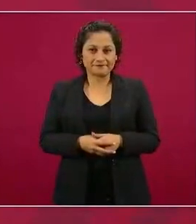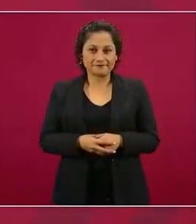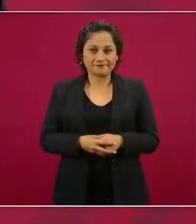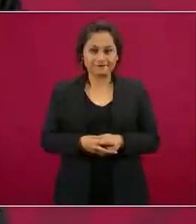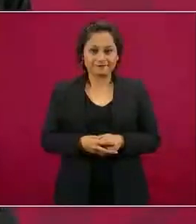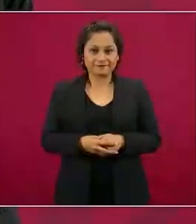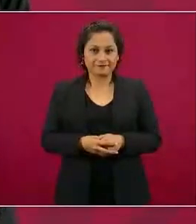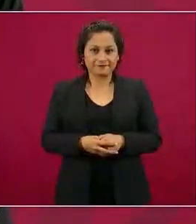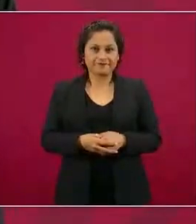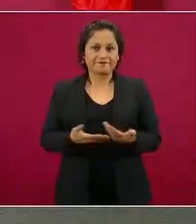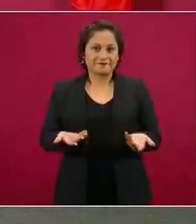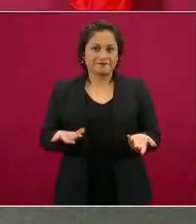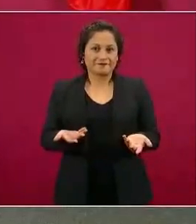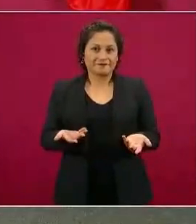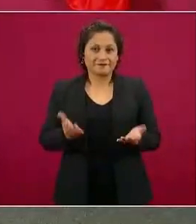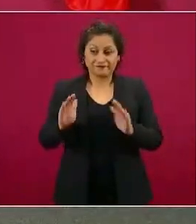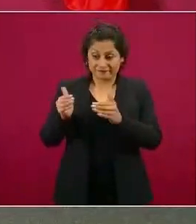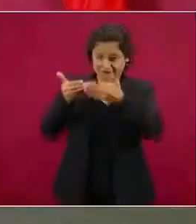vemos nada.